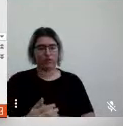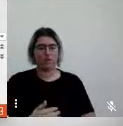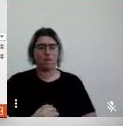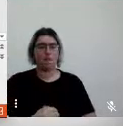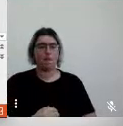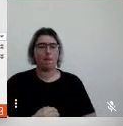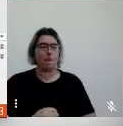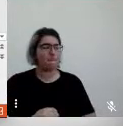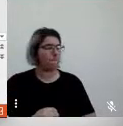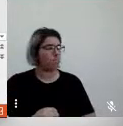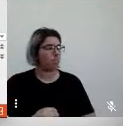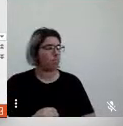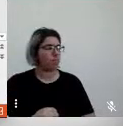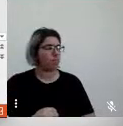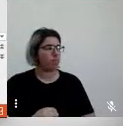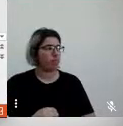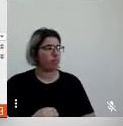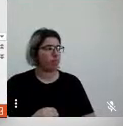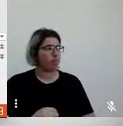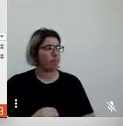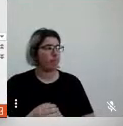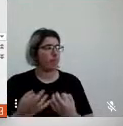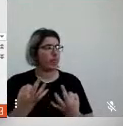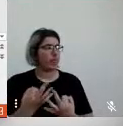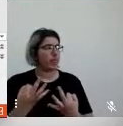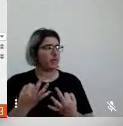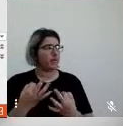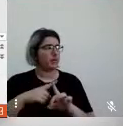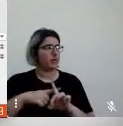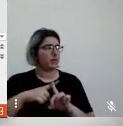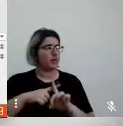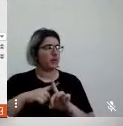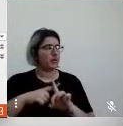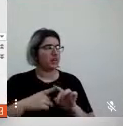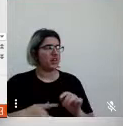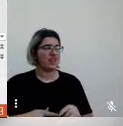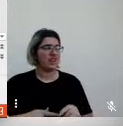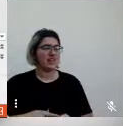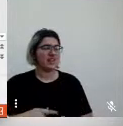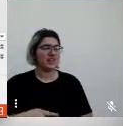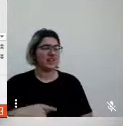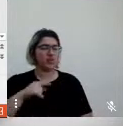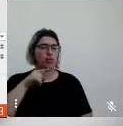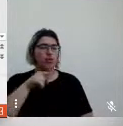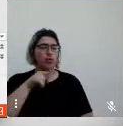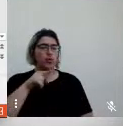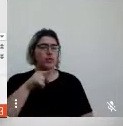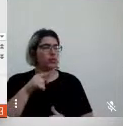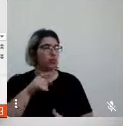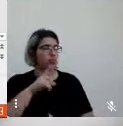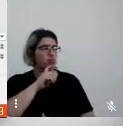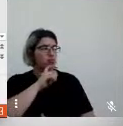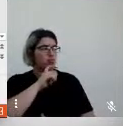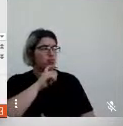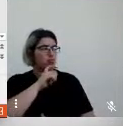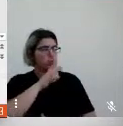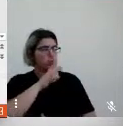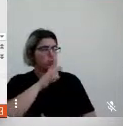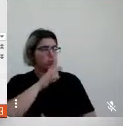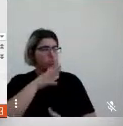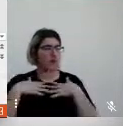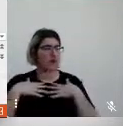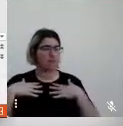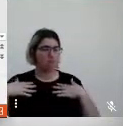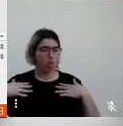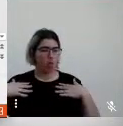¿Qué es lo que ocurre también a nivel del intestino y cómo ocurre en toda esta relación con nuestras emociones? Todo